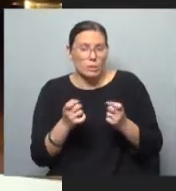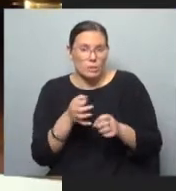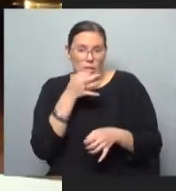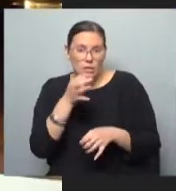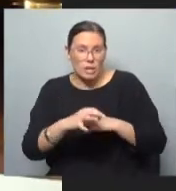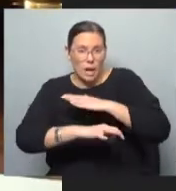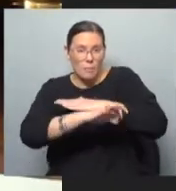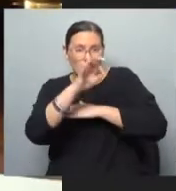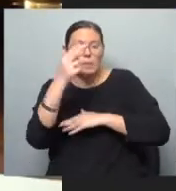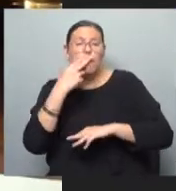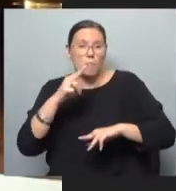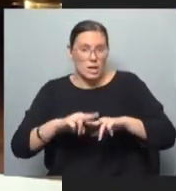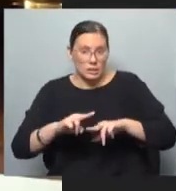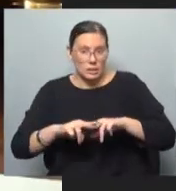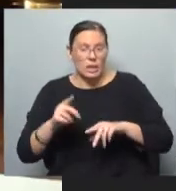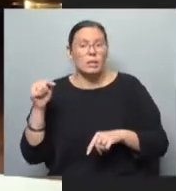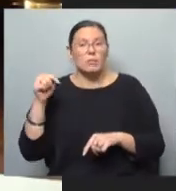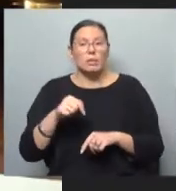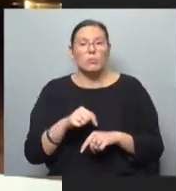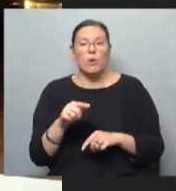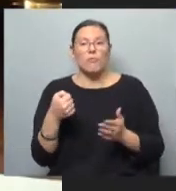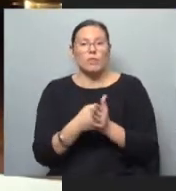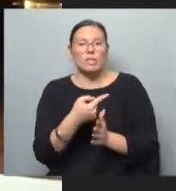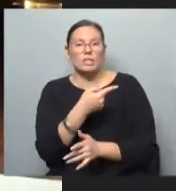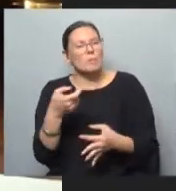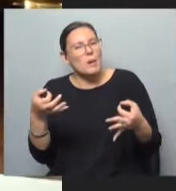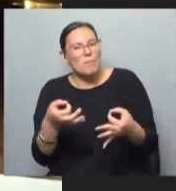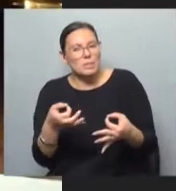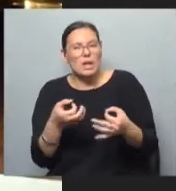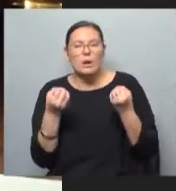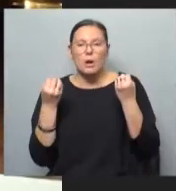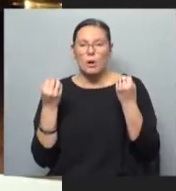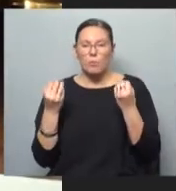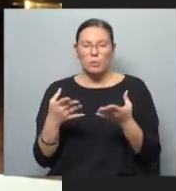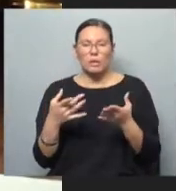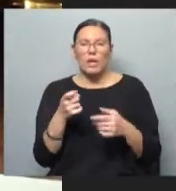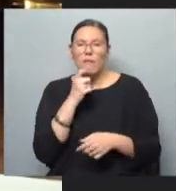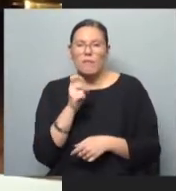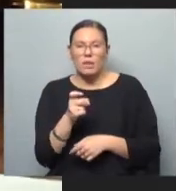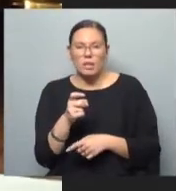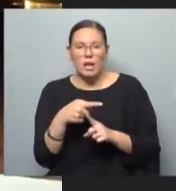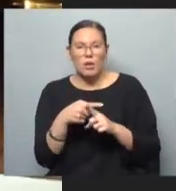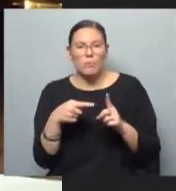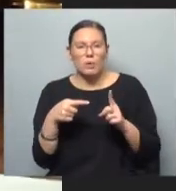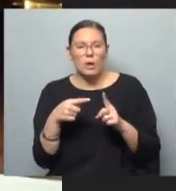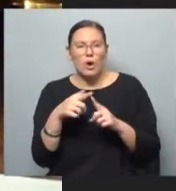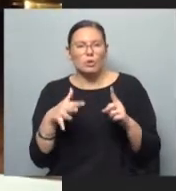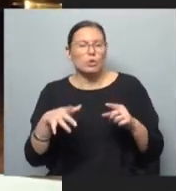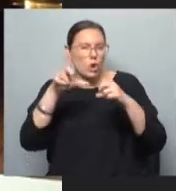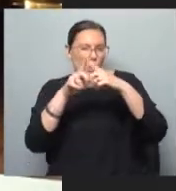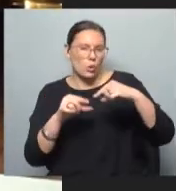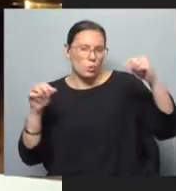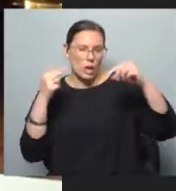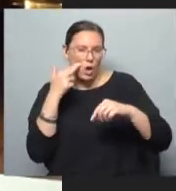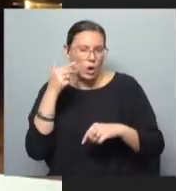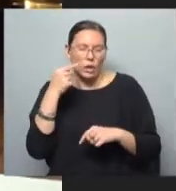en el amanecer del martes, y venimos de un fin de semana muy particular porque fue el feriado del medio otoño, o feriado de la luna, como se